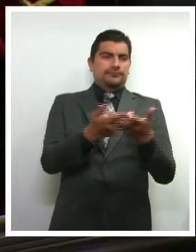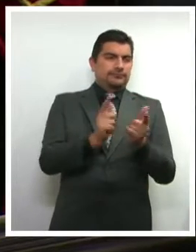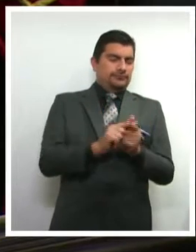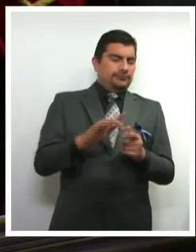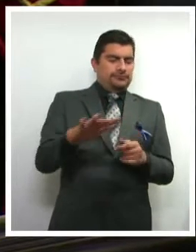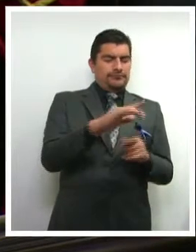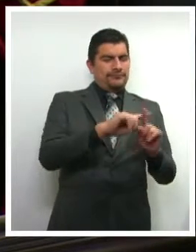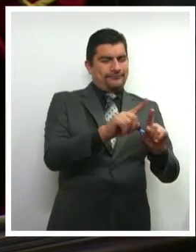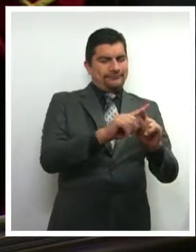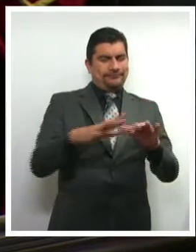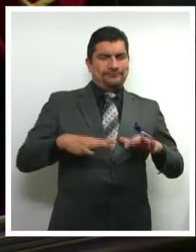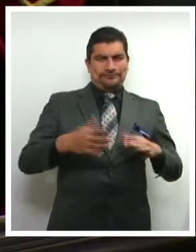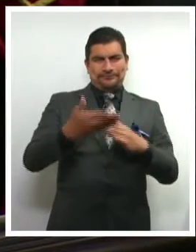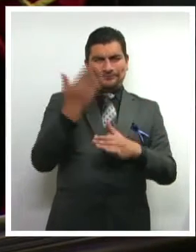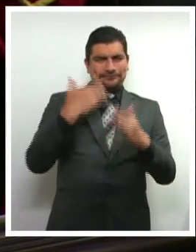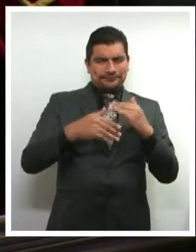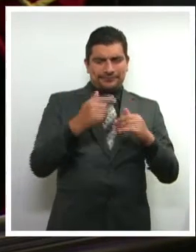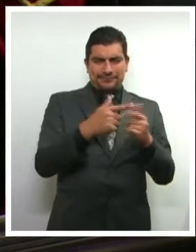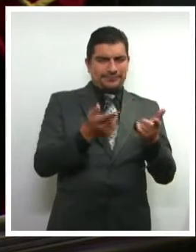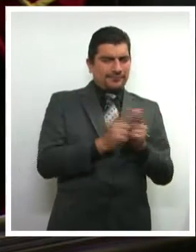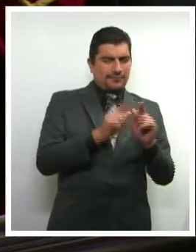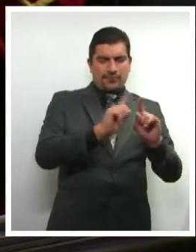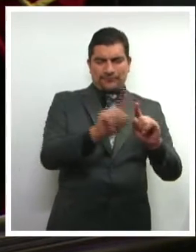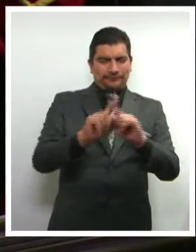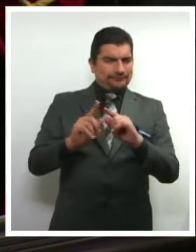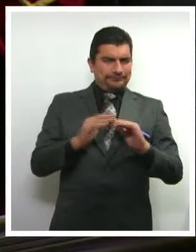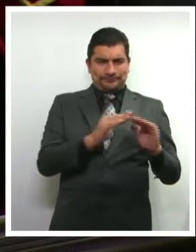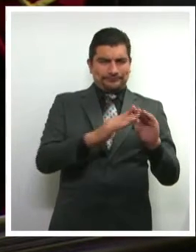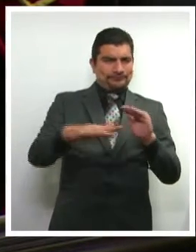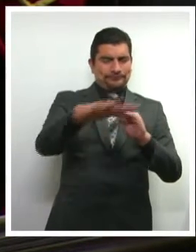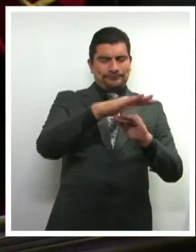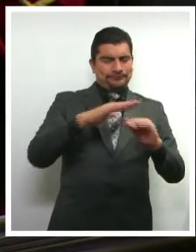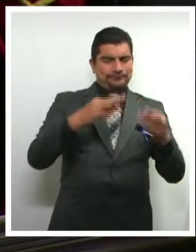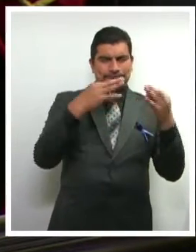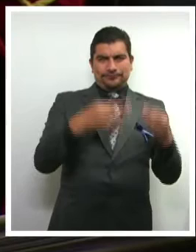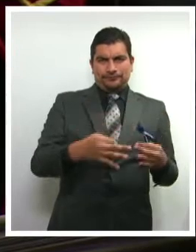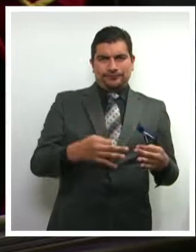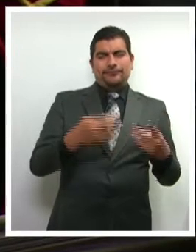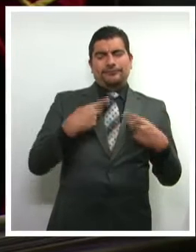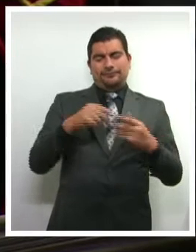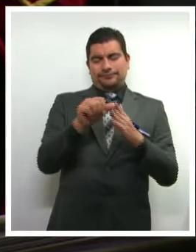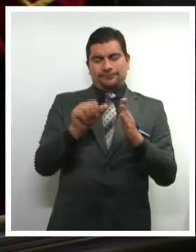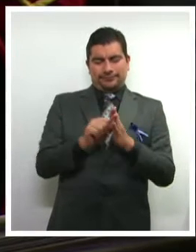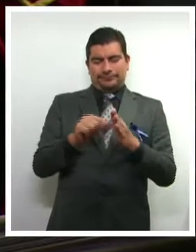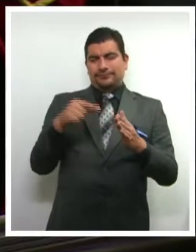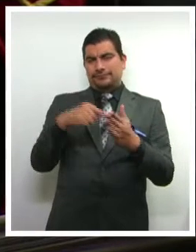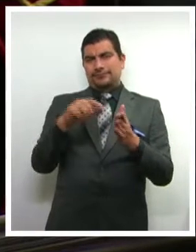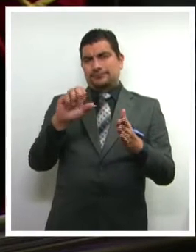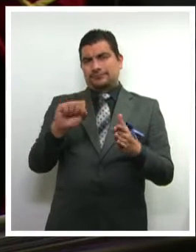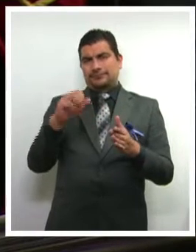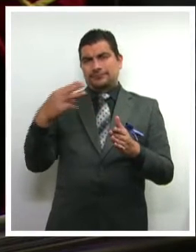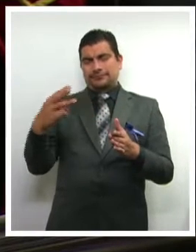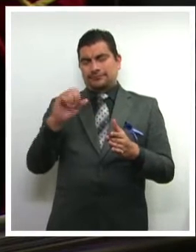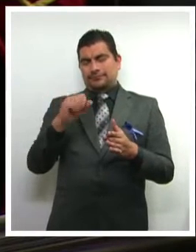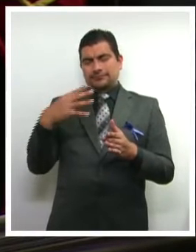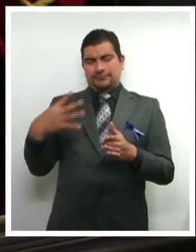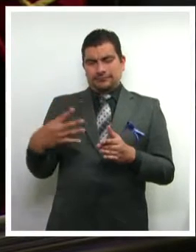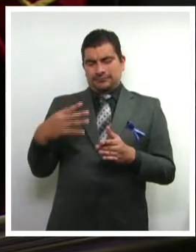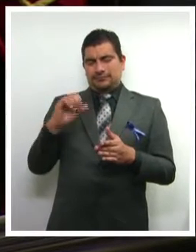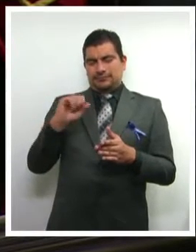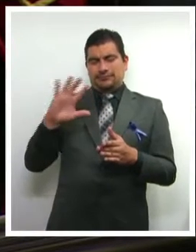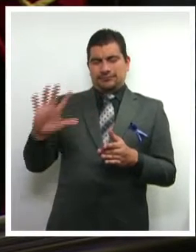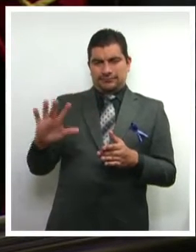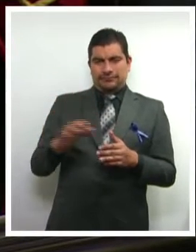Barrios Originarios y Comunidades Indígenas Residentes, los artículos 63, 64